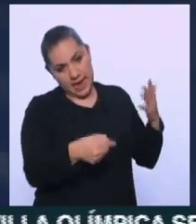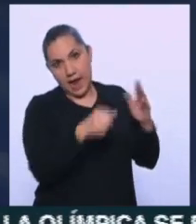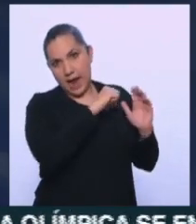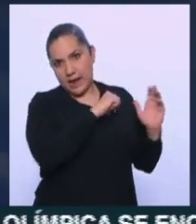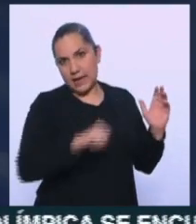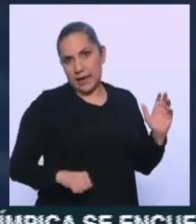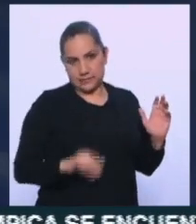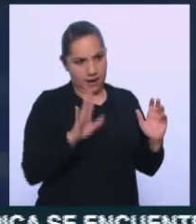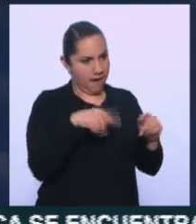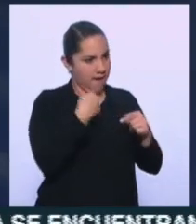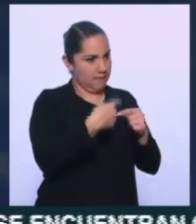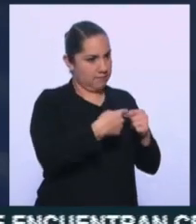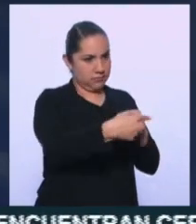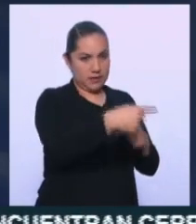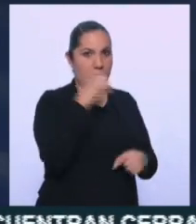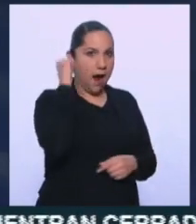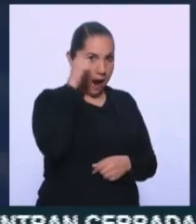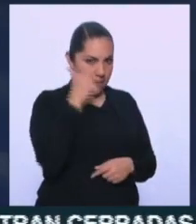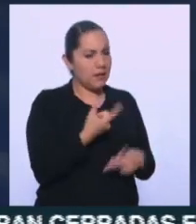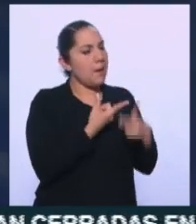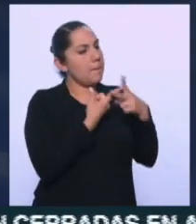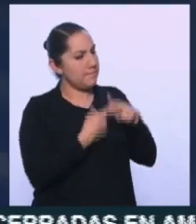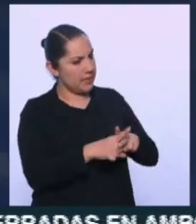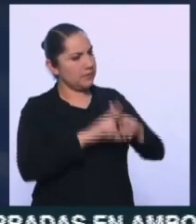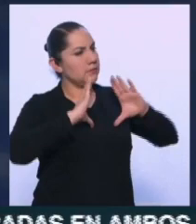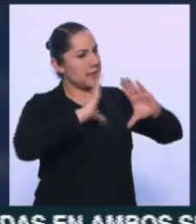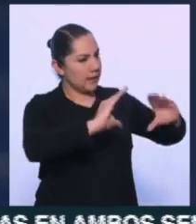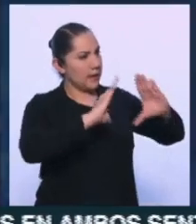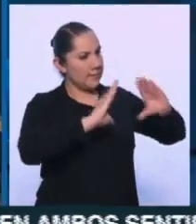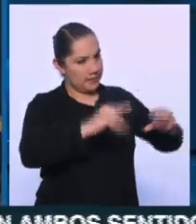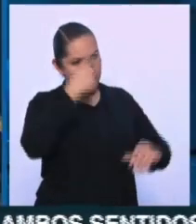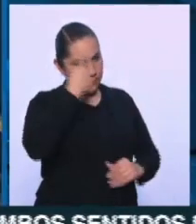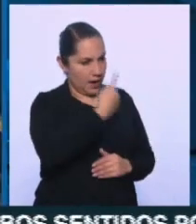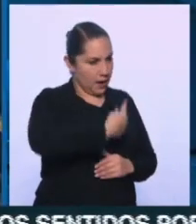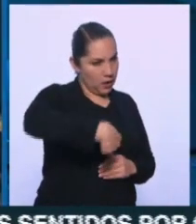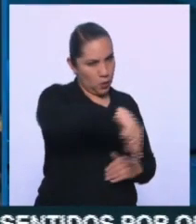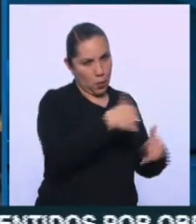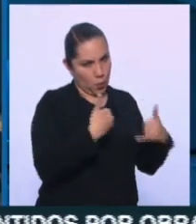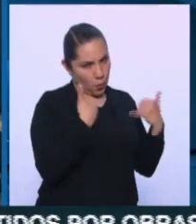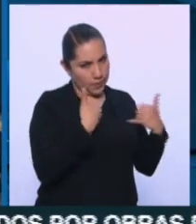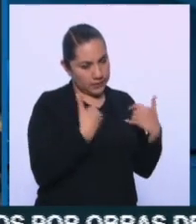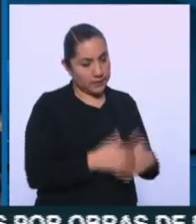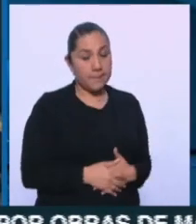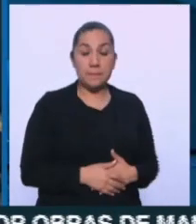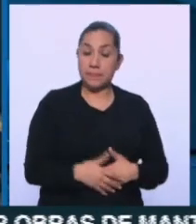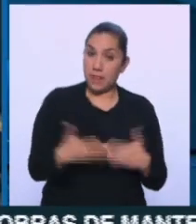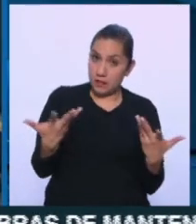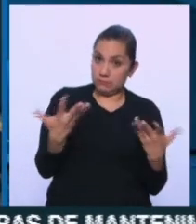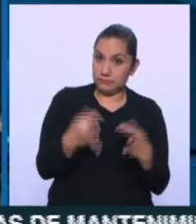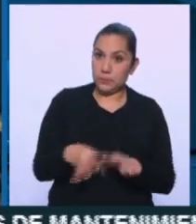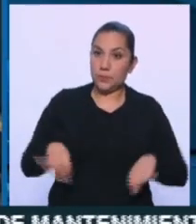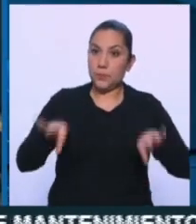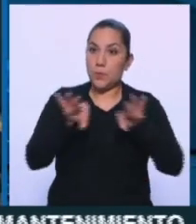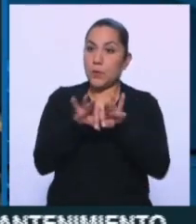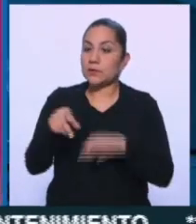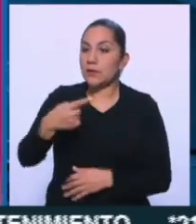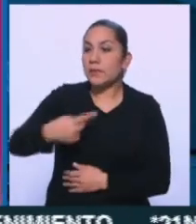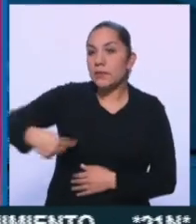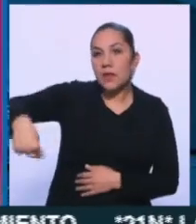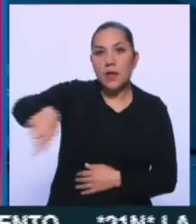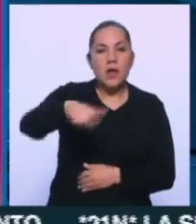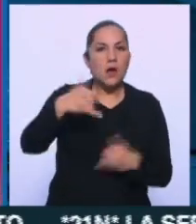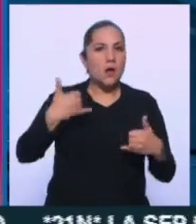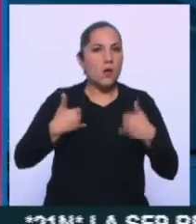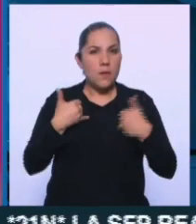un proceso de capacitación para la producción para los jóvenes. Muy importante que la gente se involucre en este tipo de proyectos, porque ellos pueden reflejar